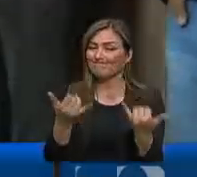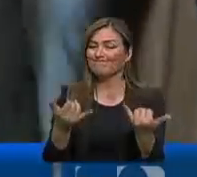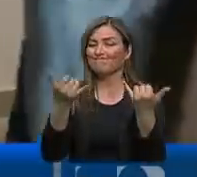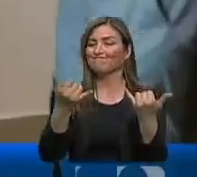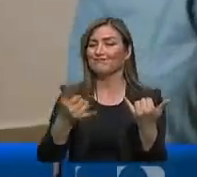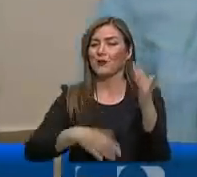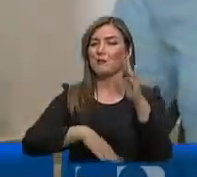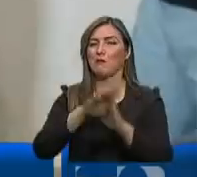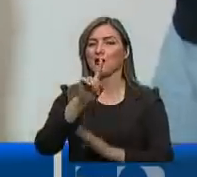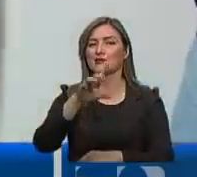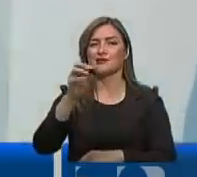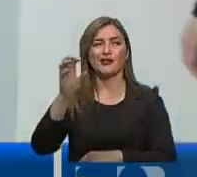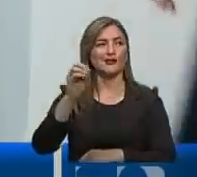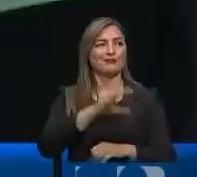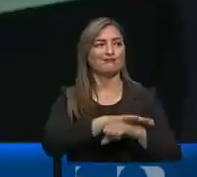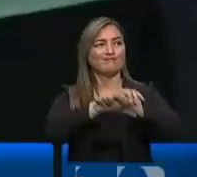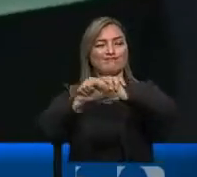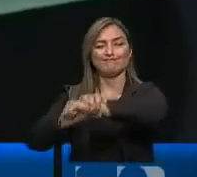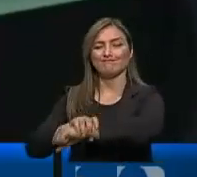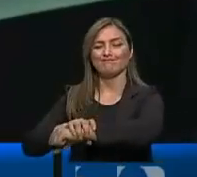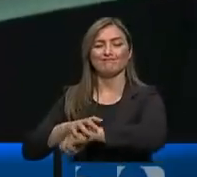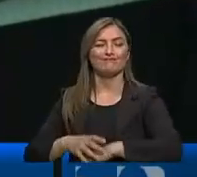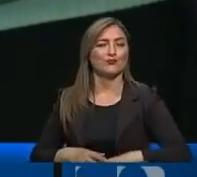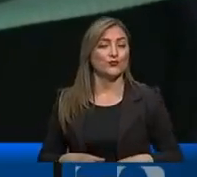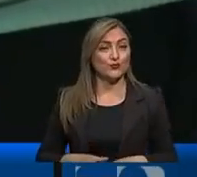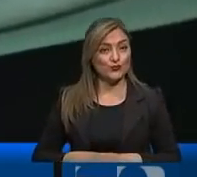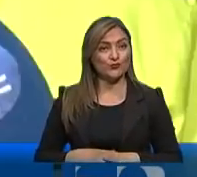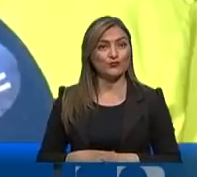deja más de un centenar de detenidos.